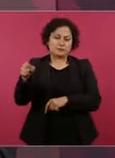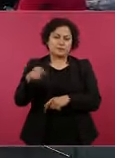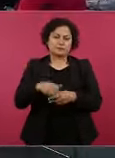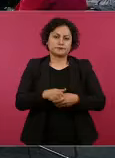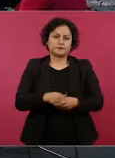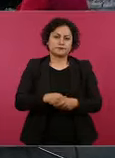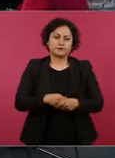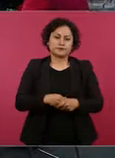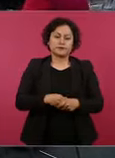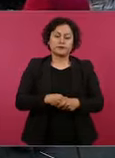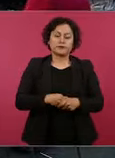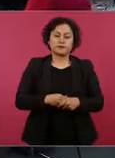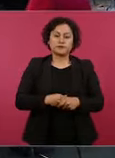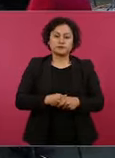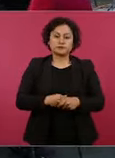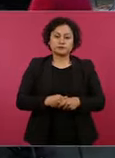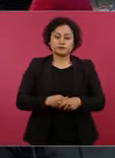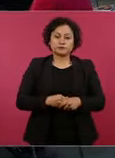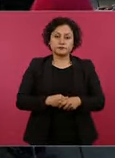buscó